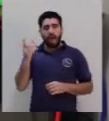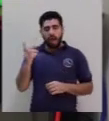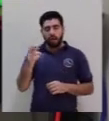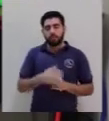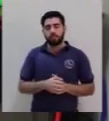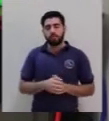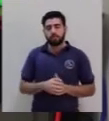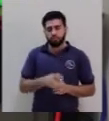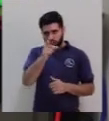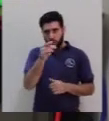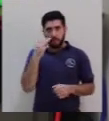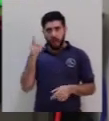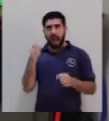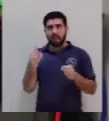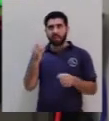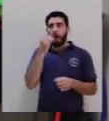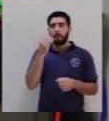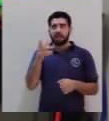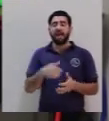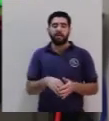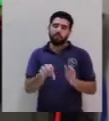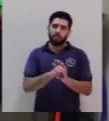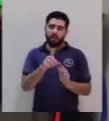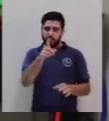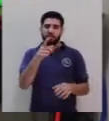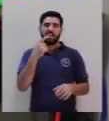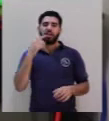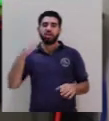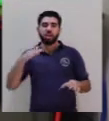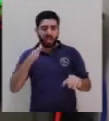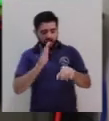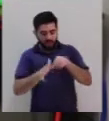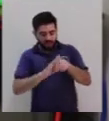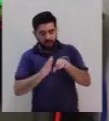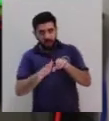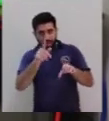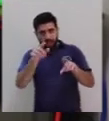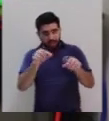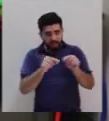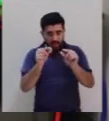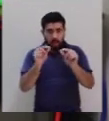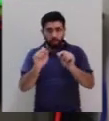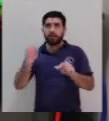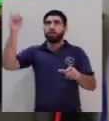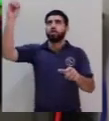hizo alguna comida y dejó las semillas del chile pimiento. Vengo y las pongo a